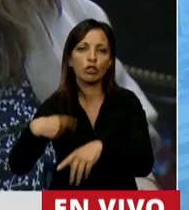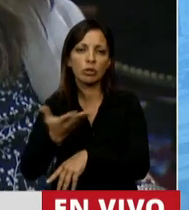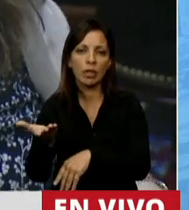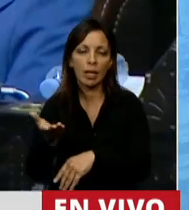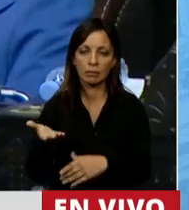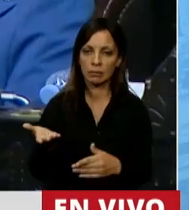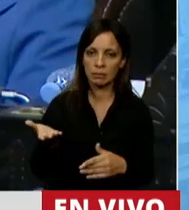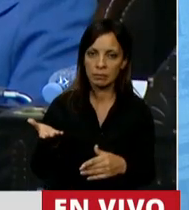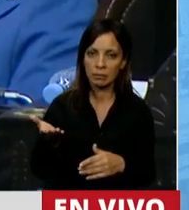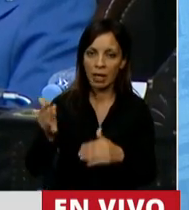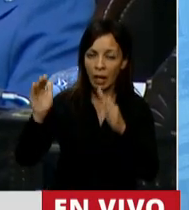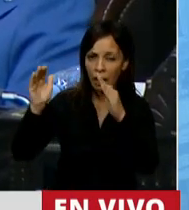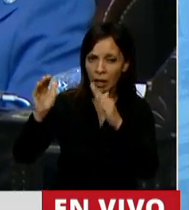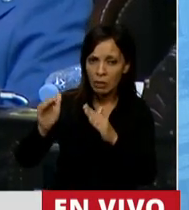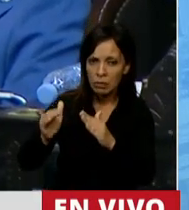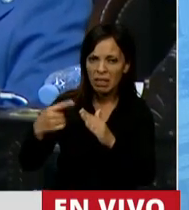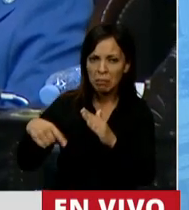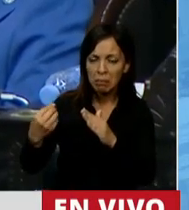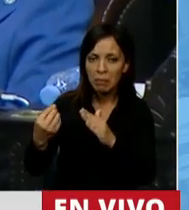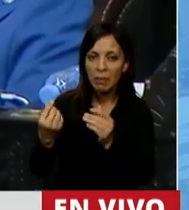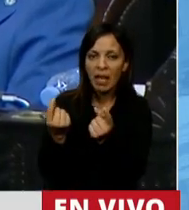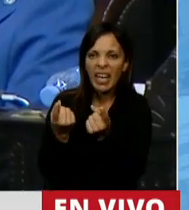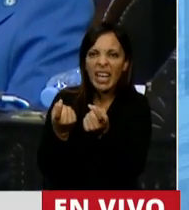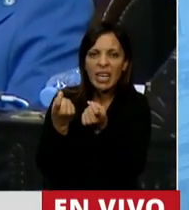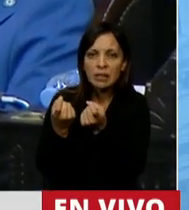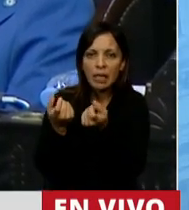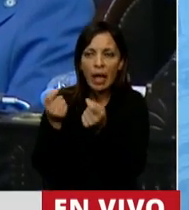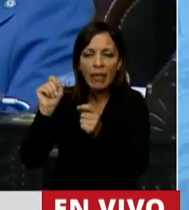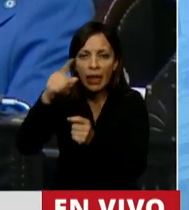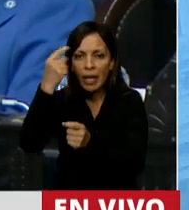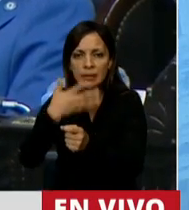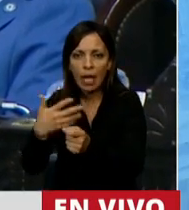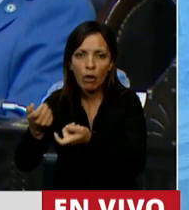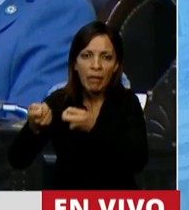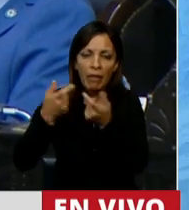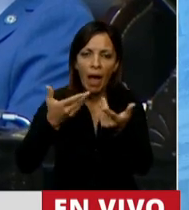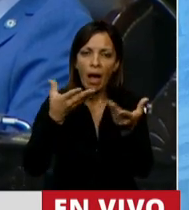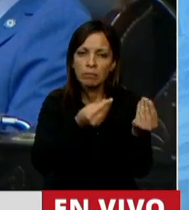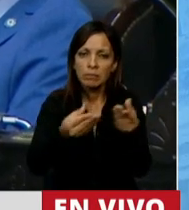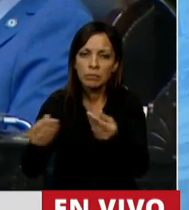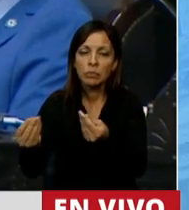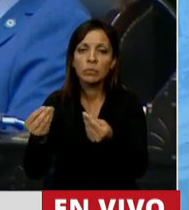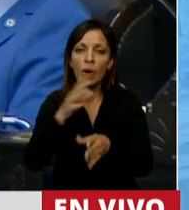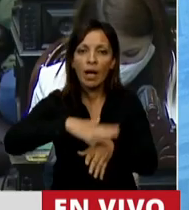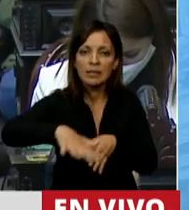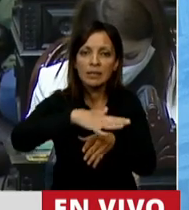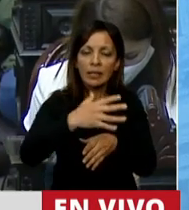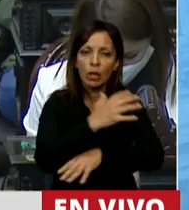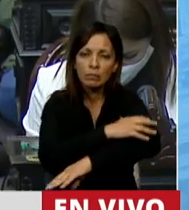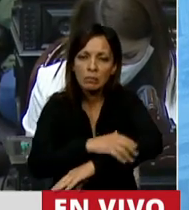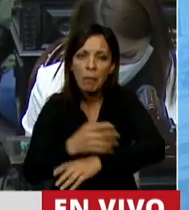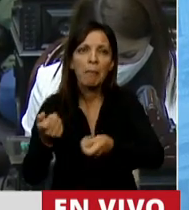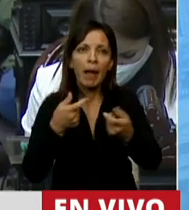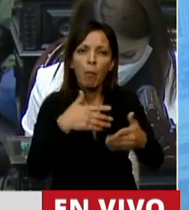decir, reducir la necesidad de prestar desde el Estado la ayuda social para que estos sectores vulnerables puedan